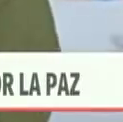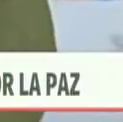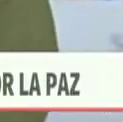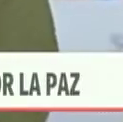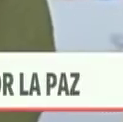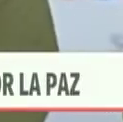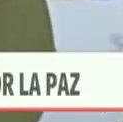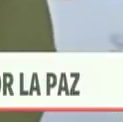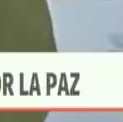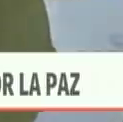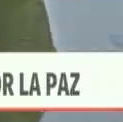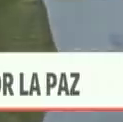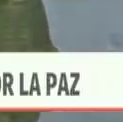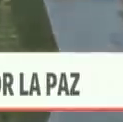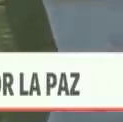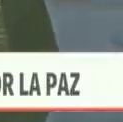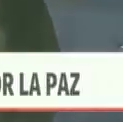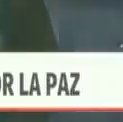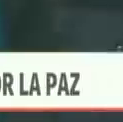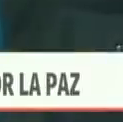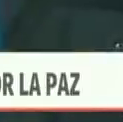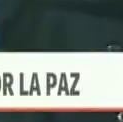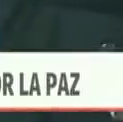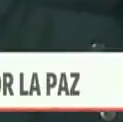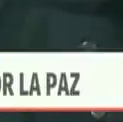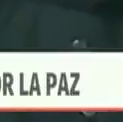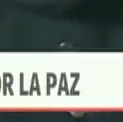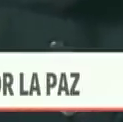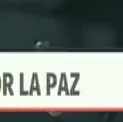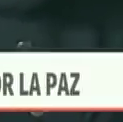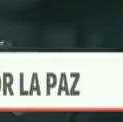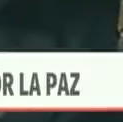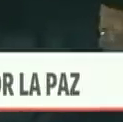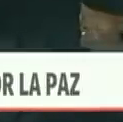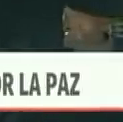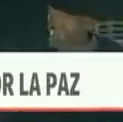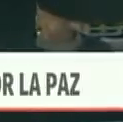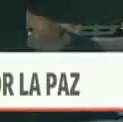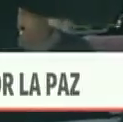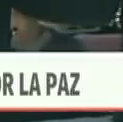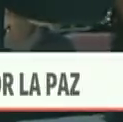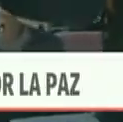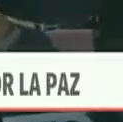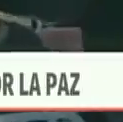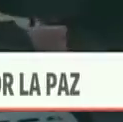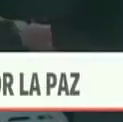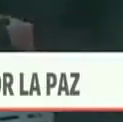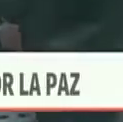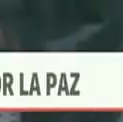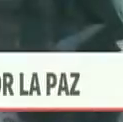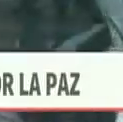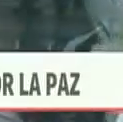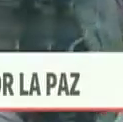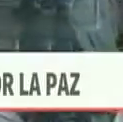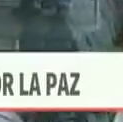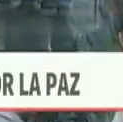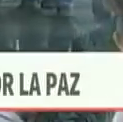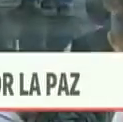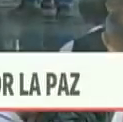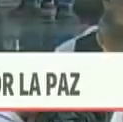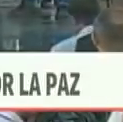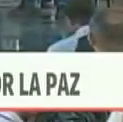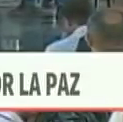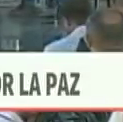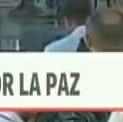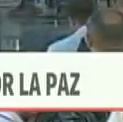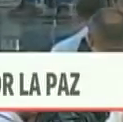Esos aplausos, vamos a recibir a nuestro presidente constitucional de la República Bolivariana de Venezuela.